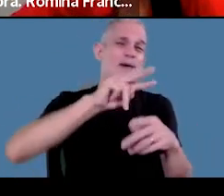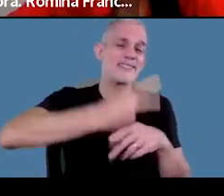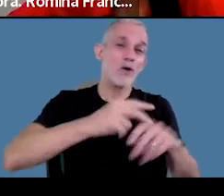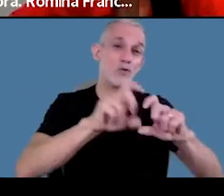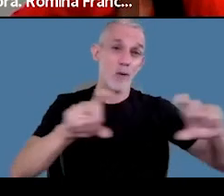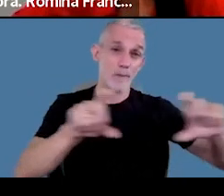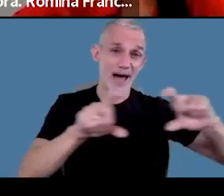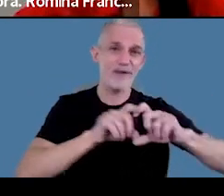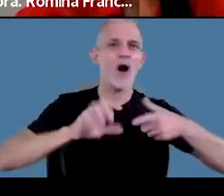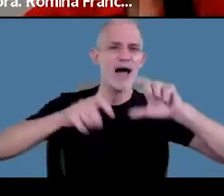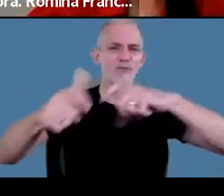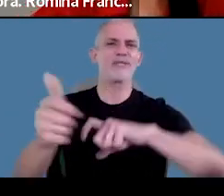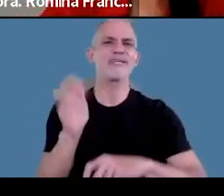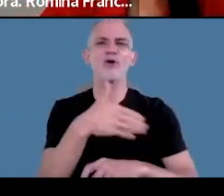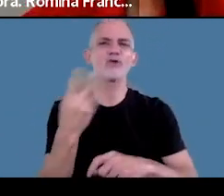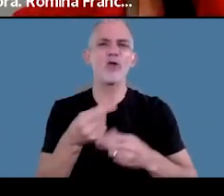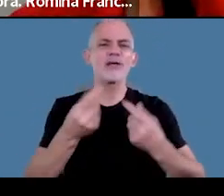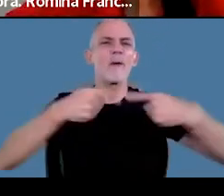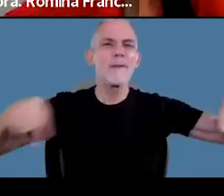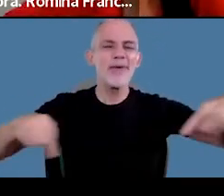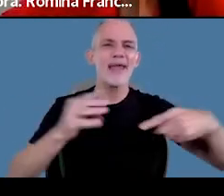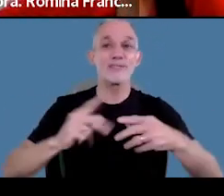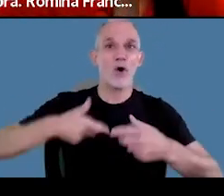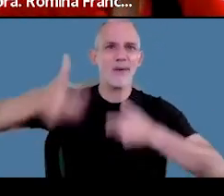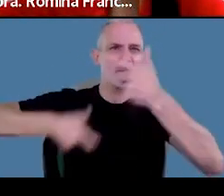permite actualizar todo lo que sean bienes e inversiones